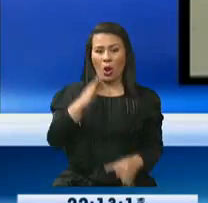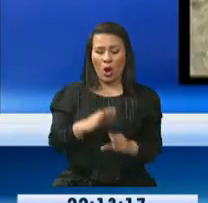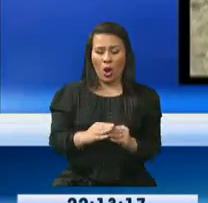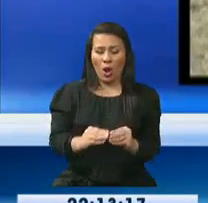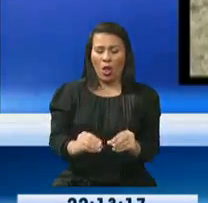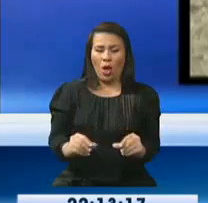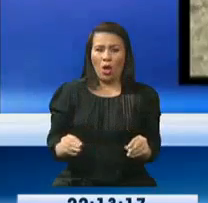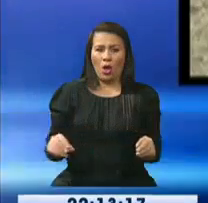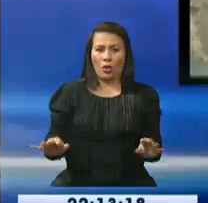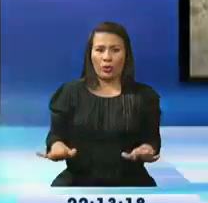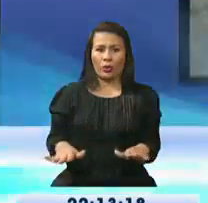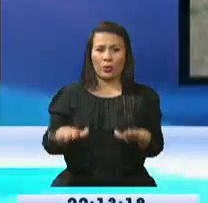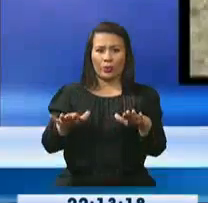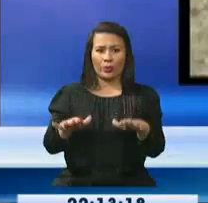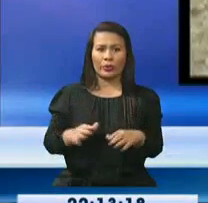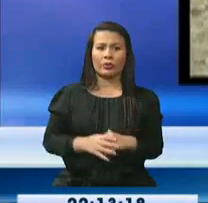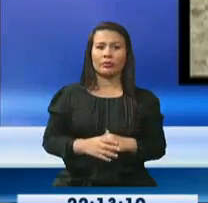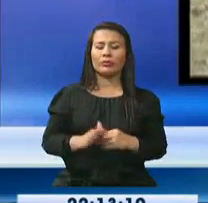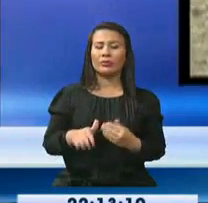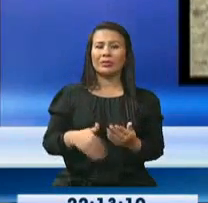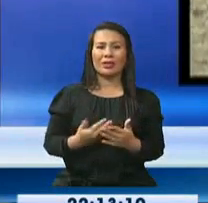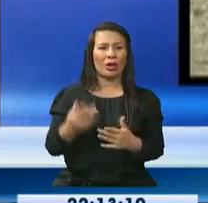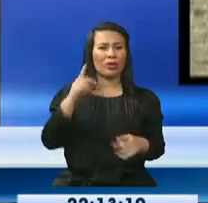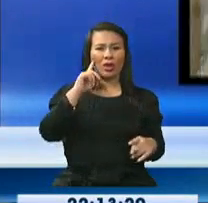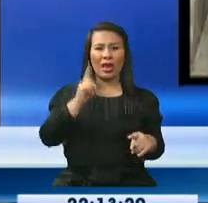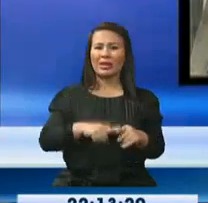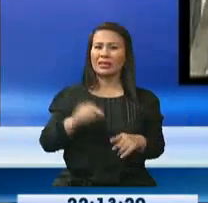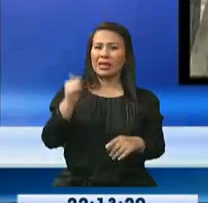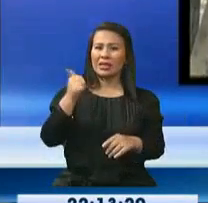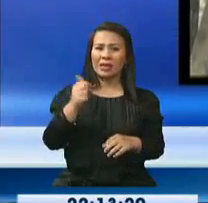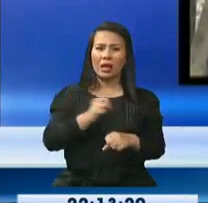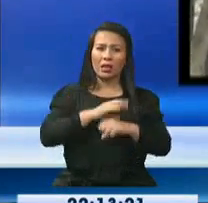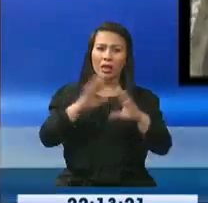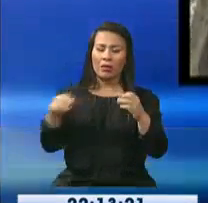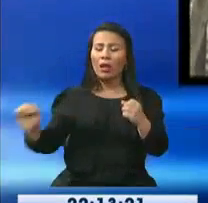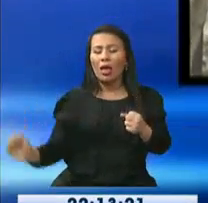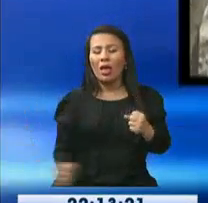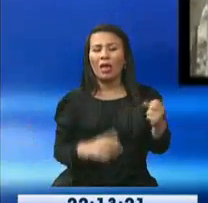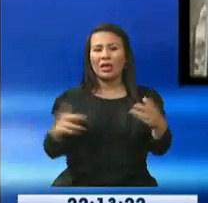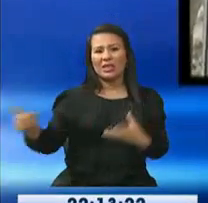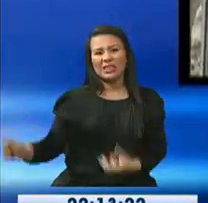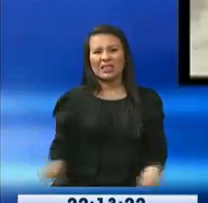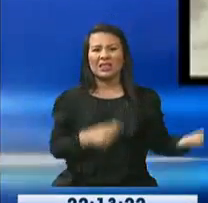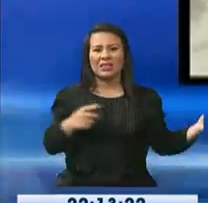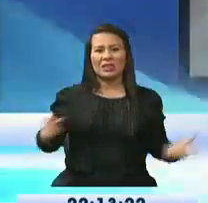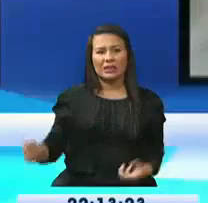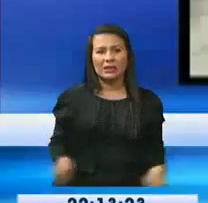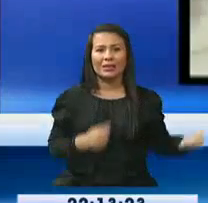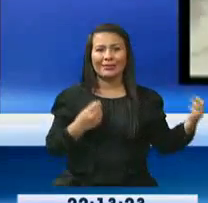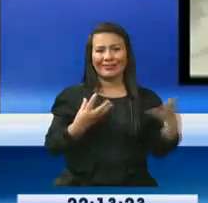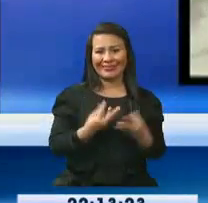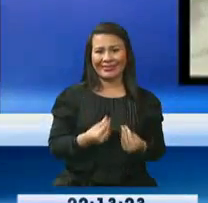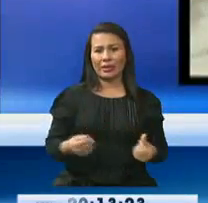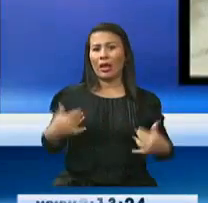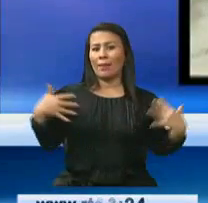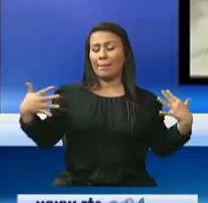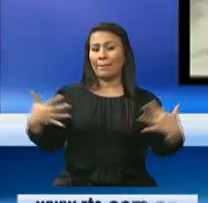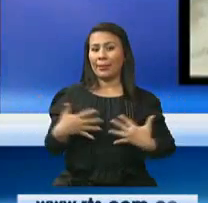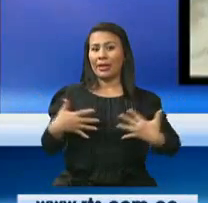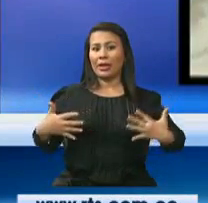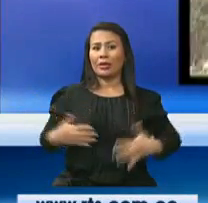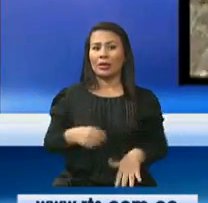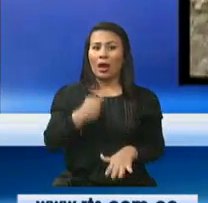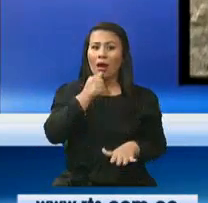a la rodilla aquí lo de haberlo todo acá la tía de la mañana tuvimos echándole aquí el saco también el barranco tengo mío porque bien la